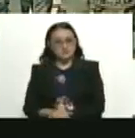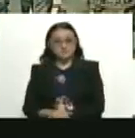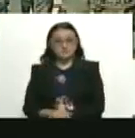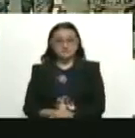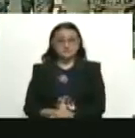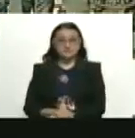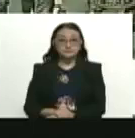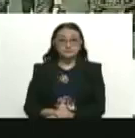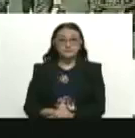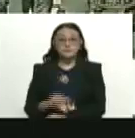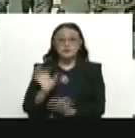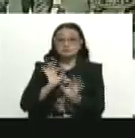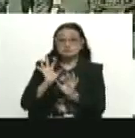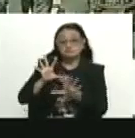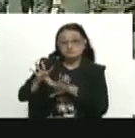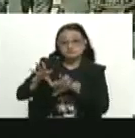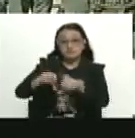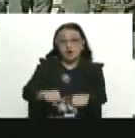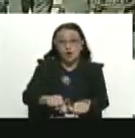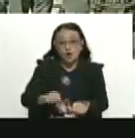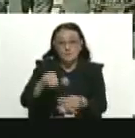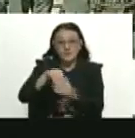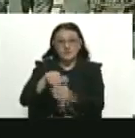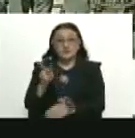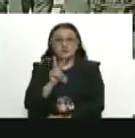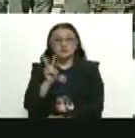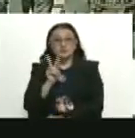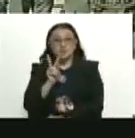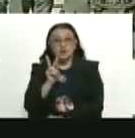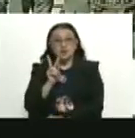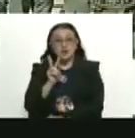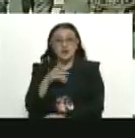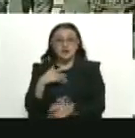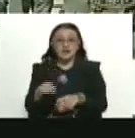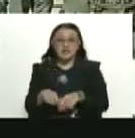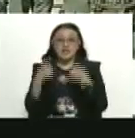pretensiones invasoras o desestabilizadoras de la paz